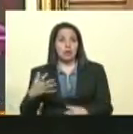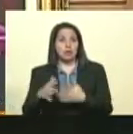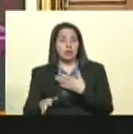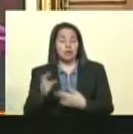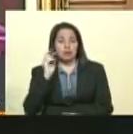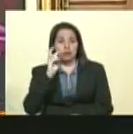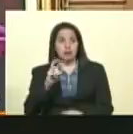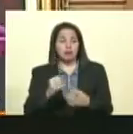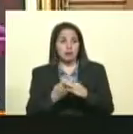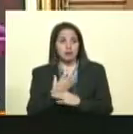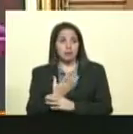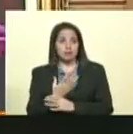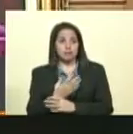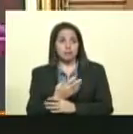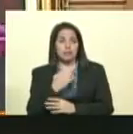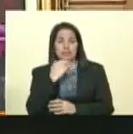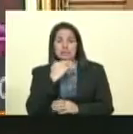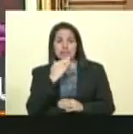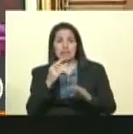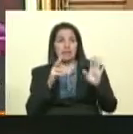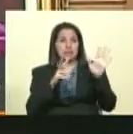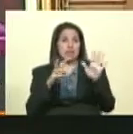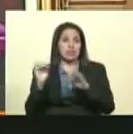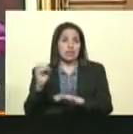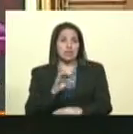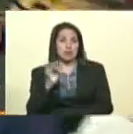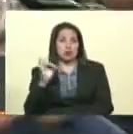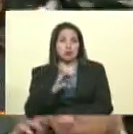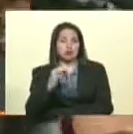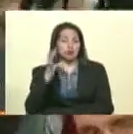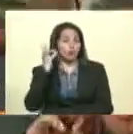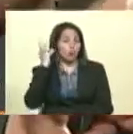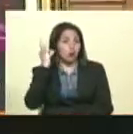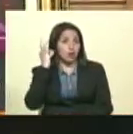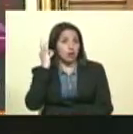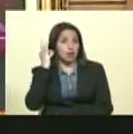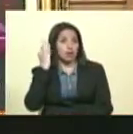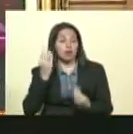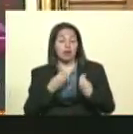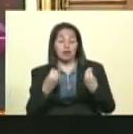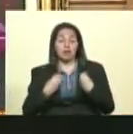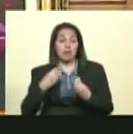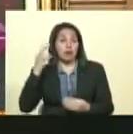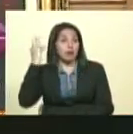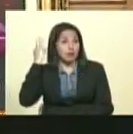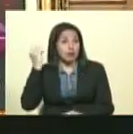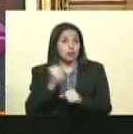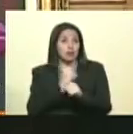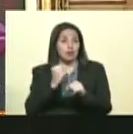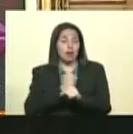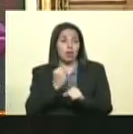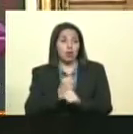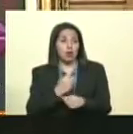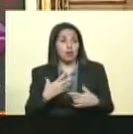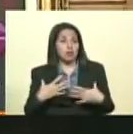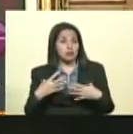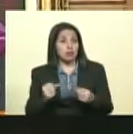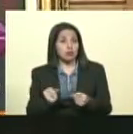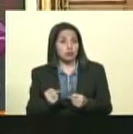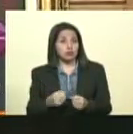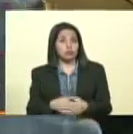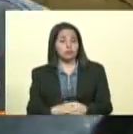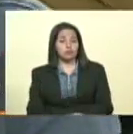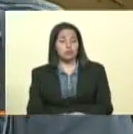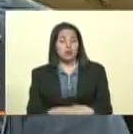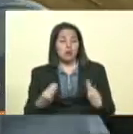Veo muchas mujeres, 70% de mujeres aquí. Que vivan las mujeres trabajadoras de la salud.